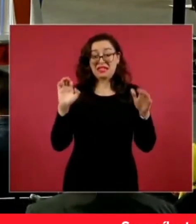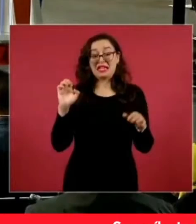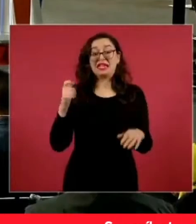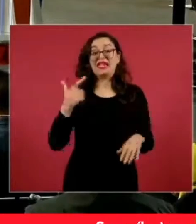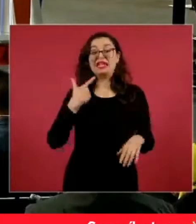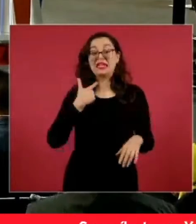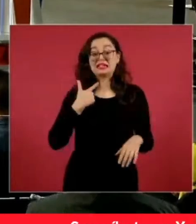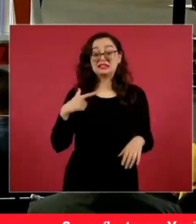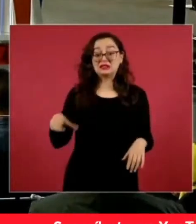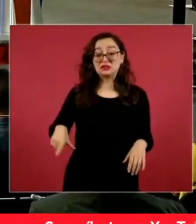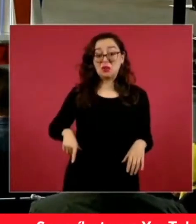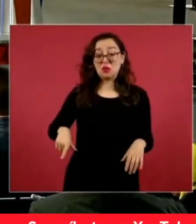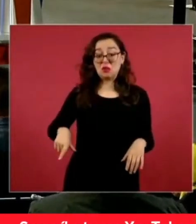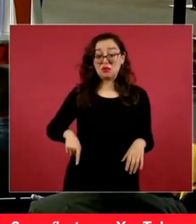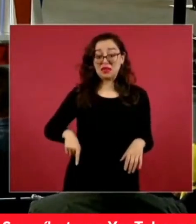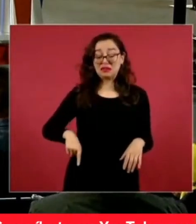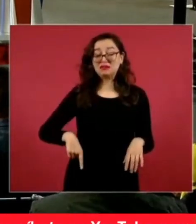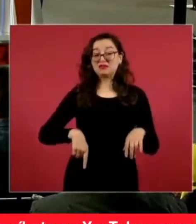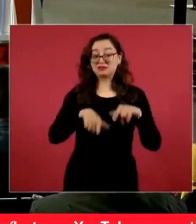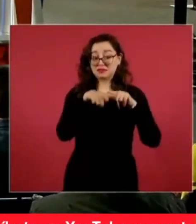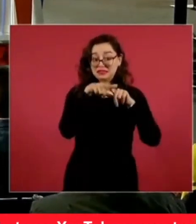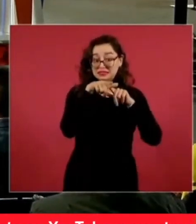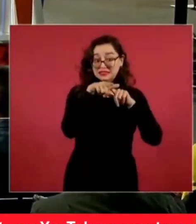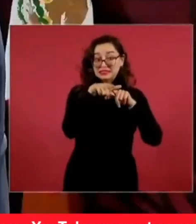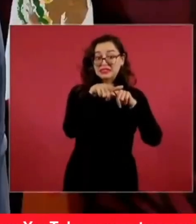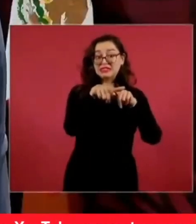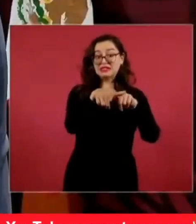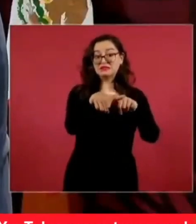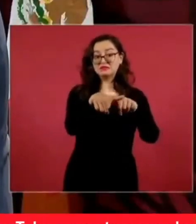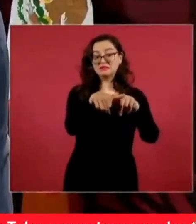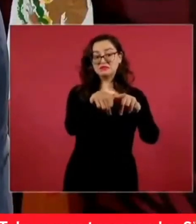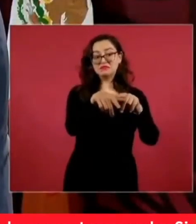¿Cómo lo encontramos en enero del 19?